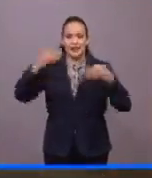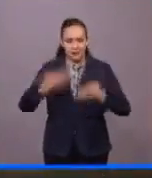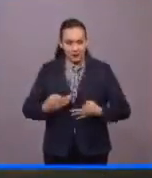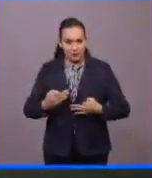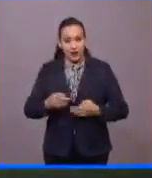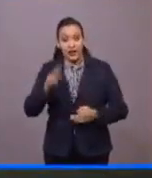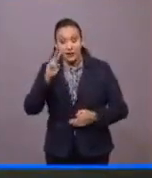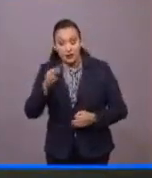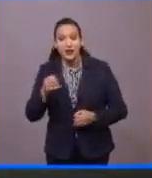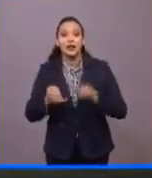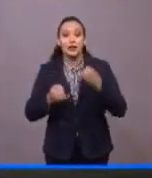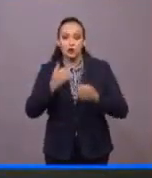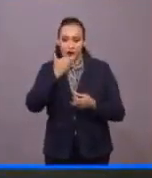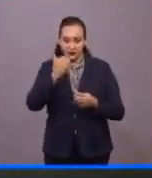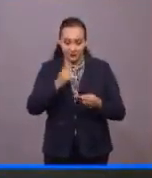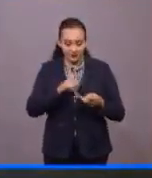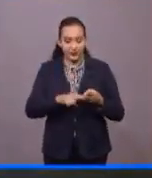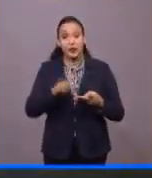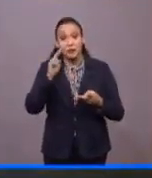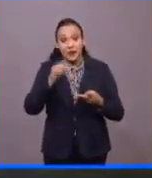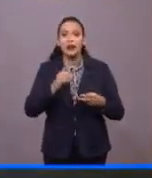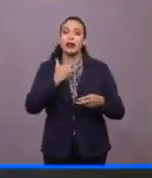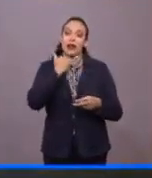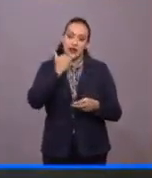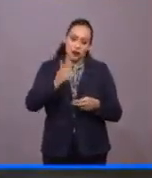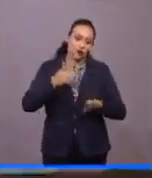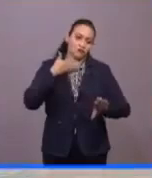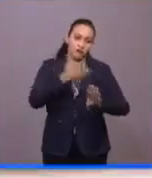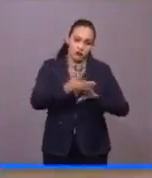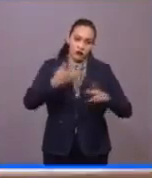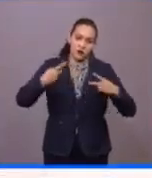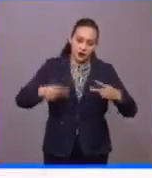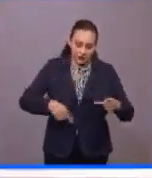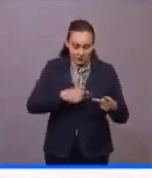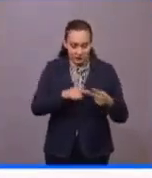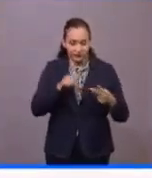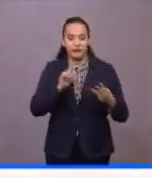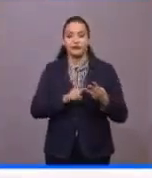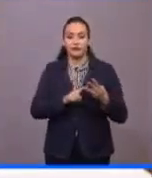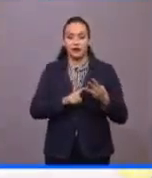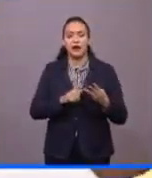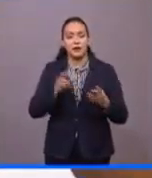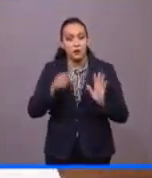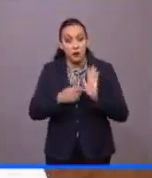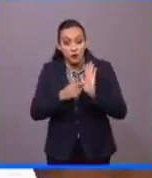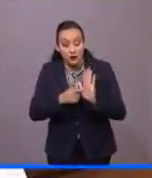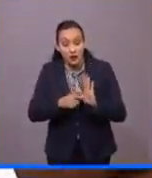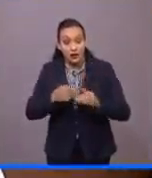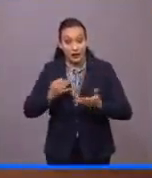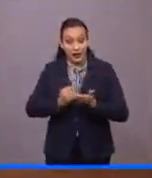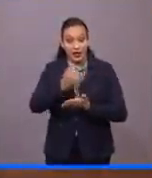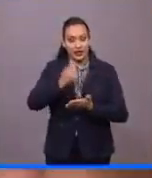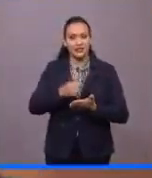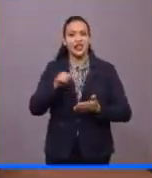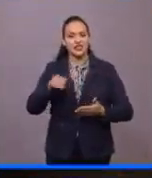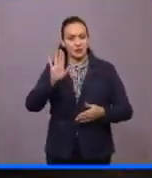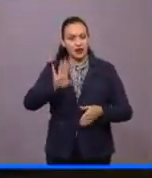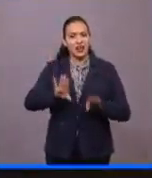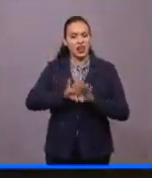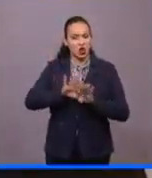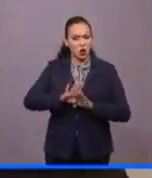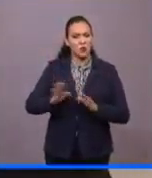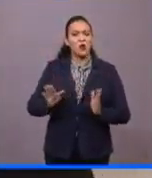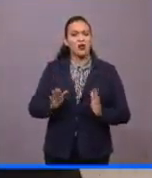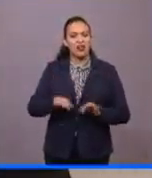definitiva, haber causado una afectación grave y relevante, acreditar que en la sentencia existió dolo, una culpa